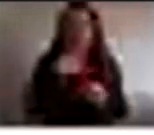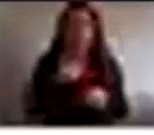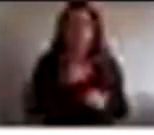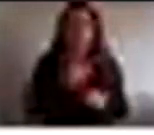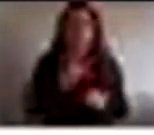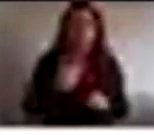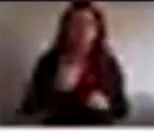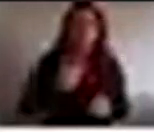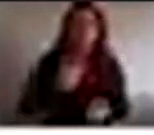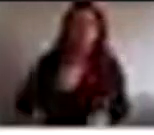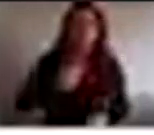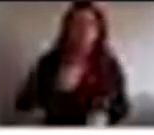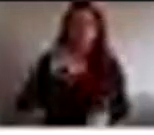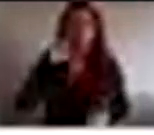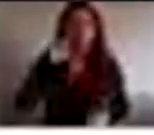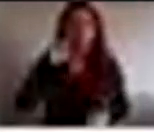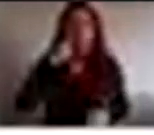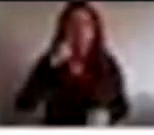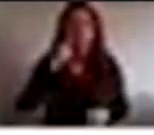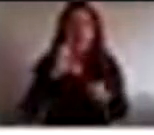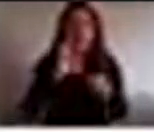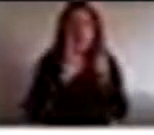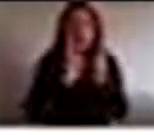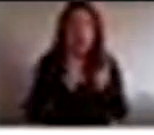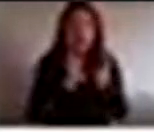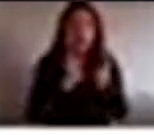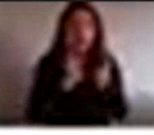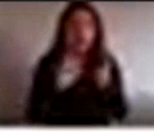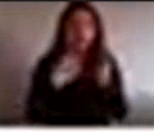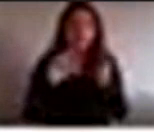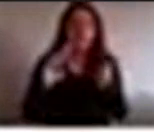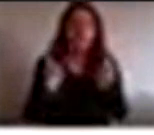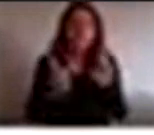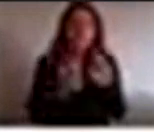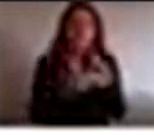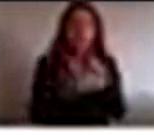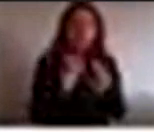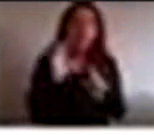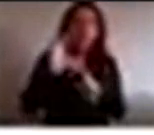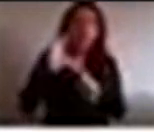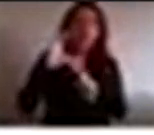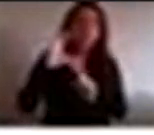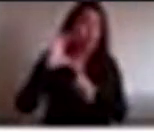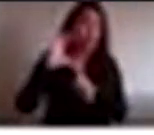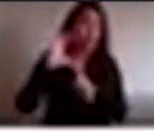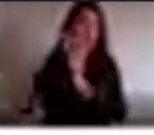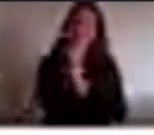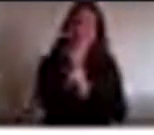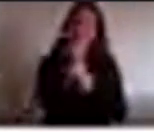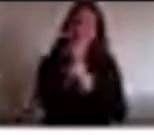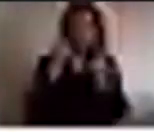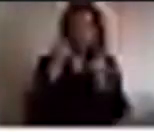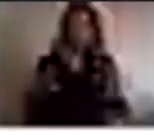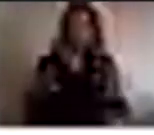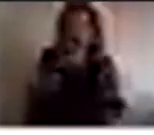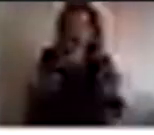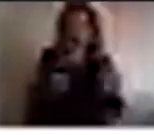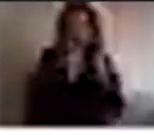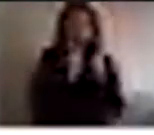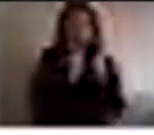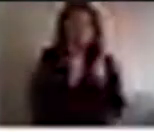cambio cultural puede partir así, pero después nadie se va a acordar de las multas que establece el Código del Trabajo, porque va a ser un